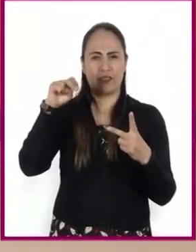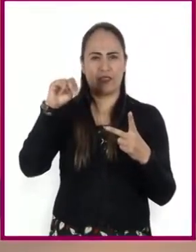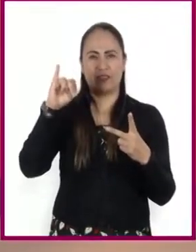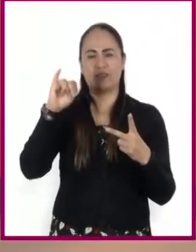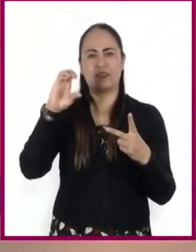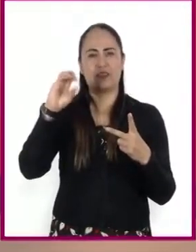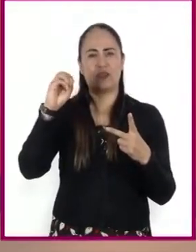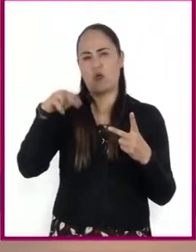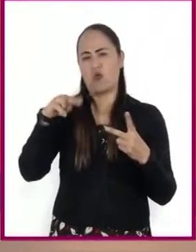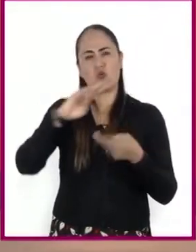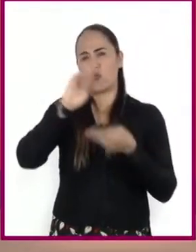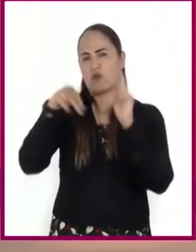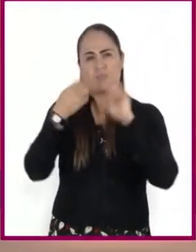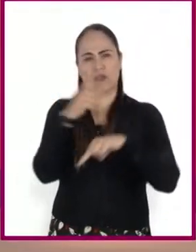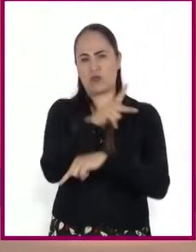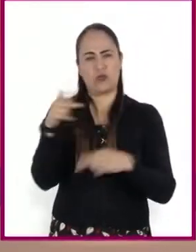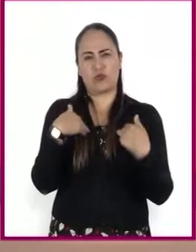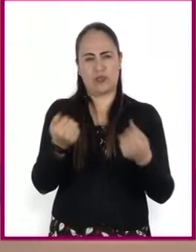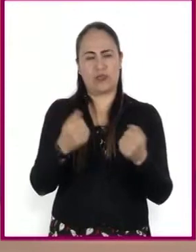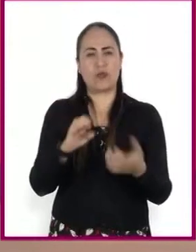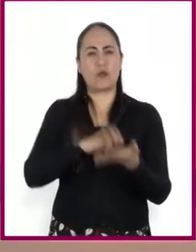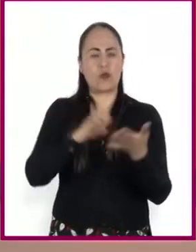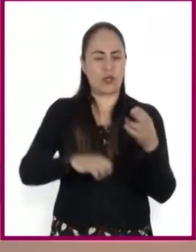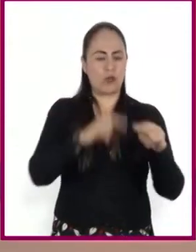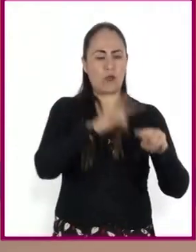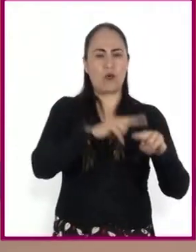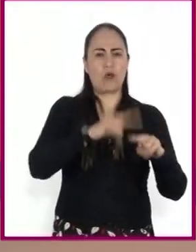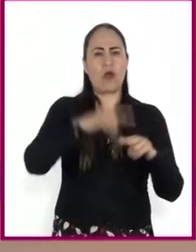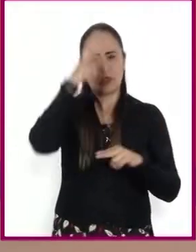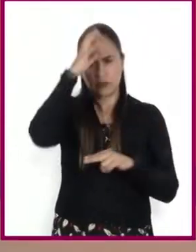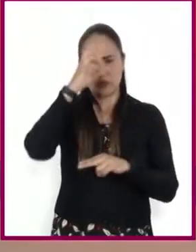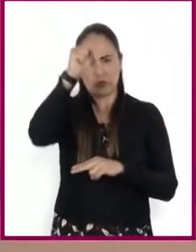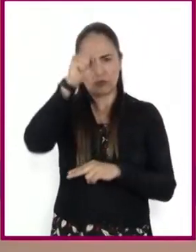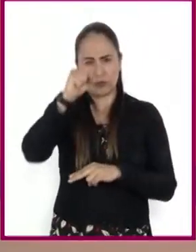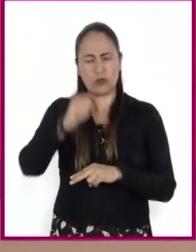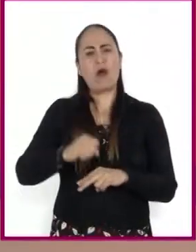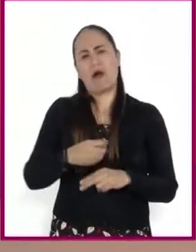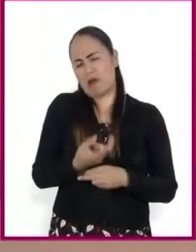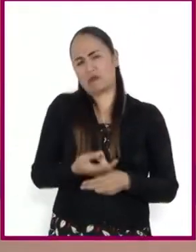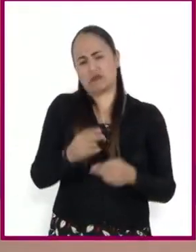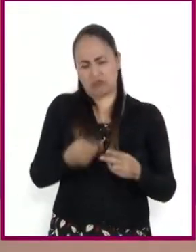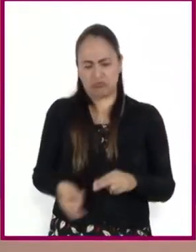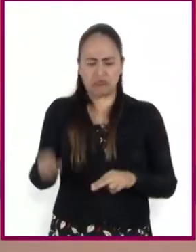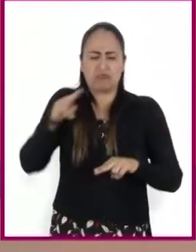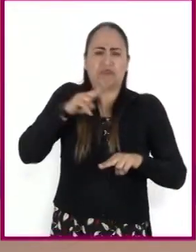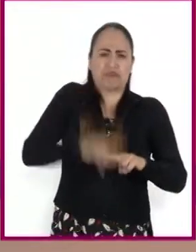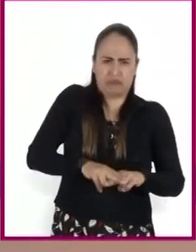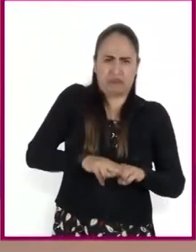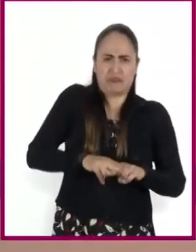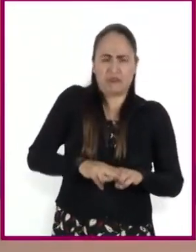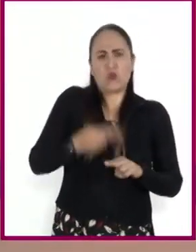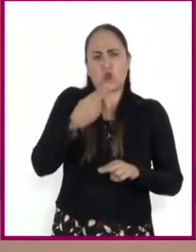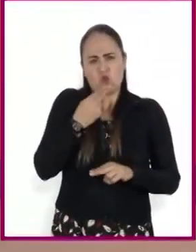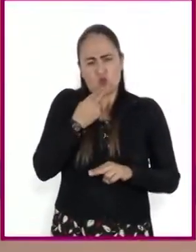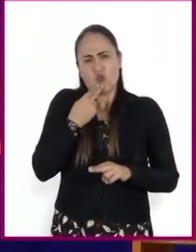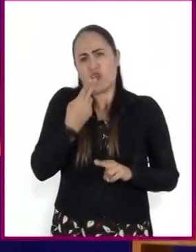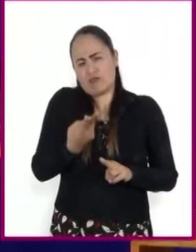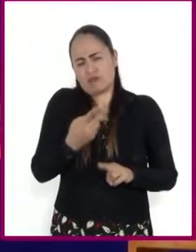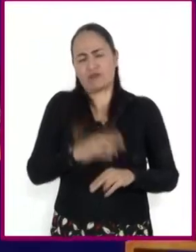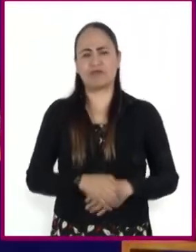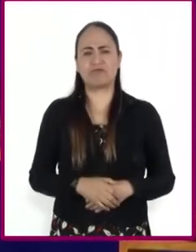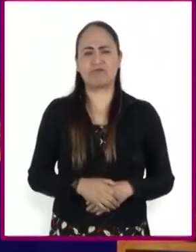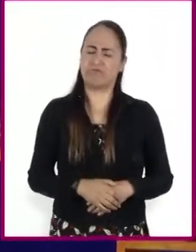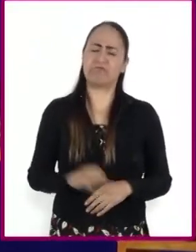Por ejemplo, la definición de silla se refiere a un objeto que sirve para sentarse. ¡Qué interesante, maestra!